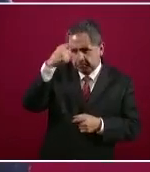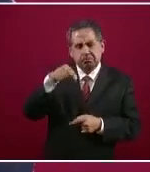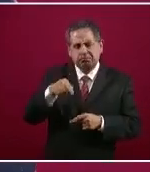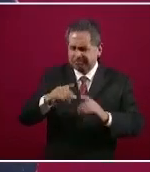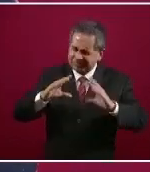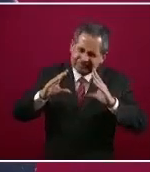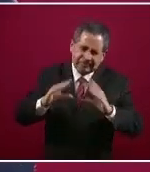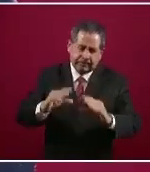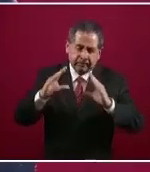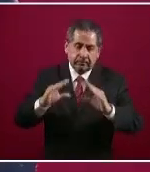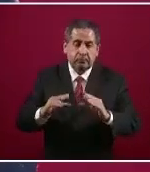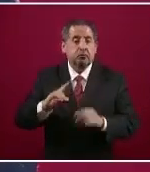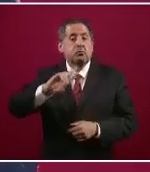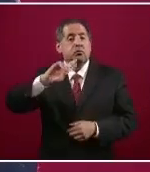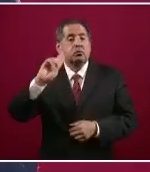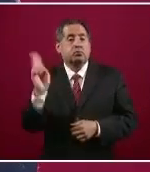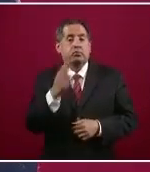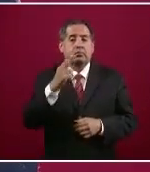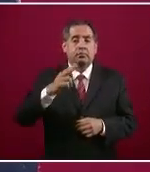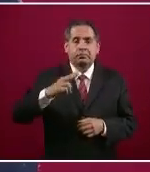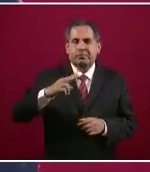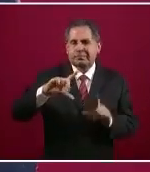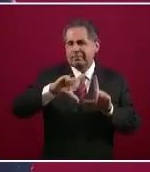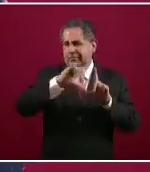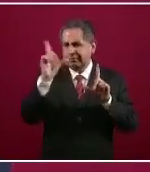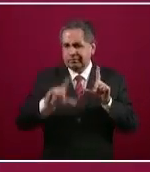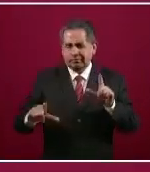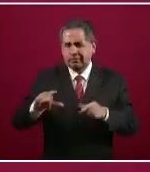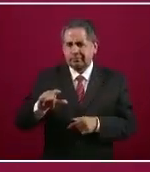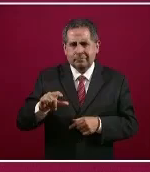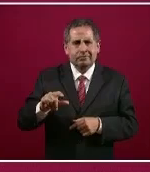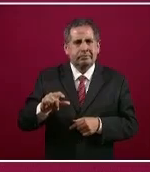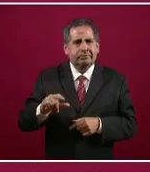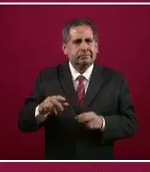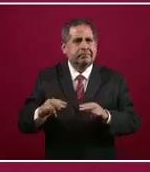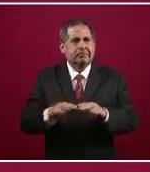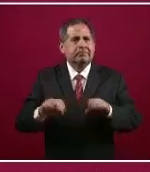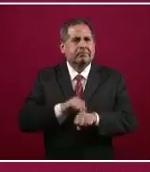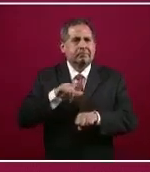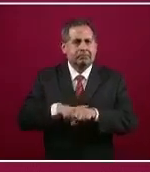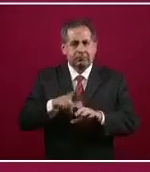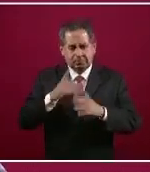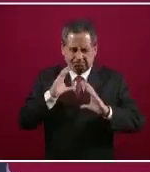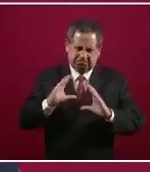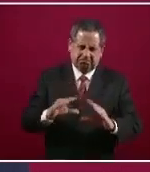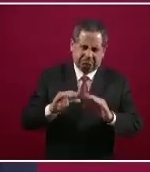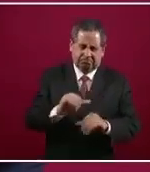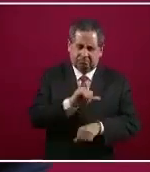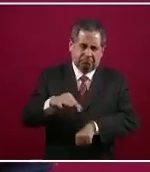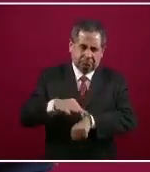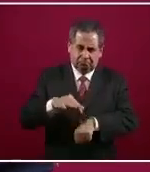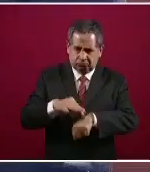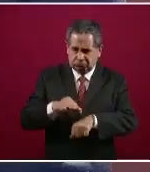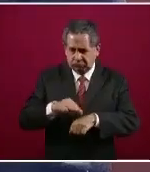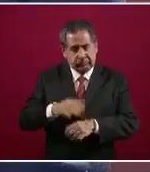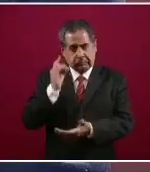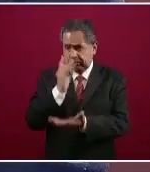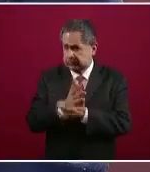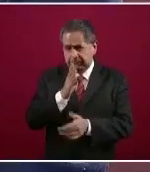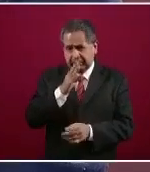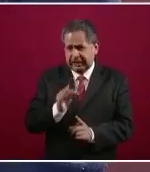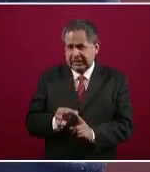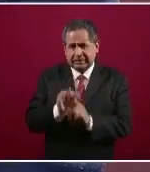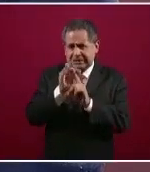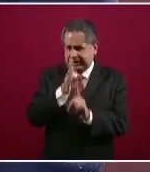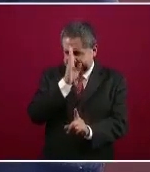una universidad nacional para la formación de médicos y de enfermeras, que es algo que